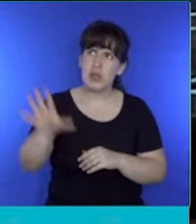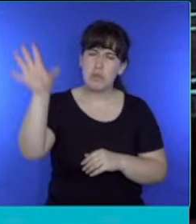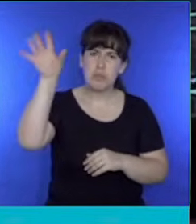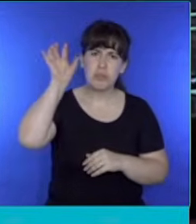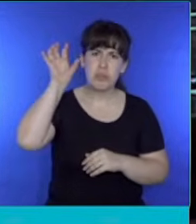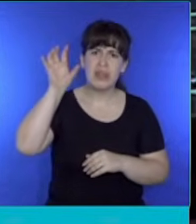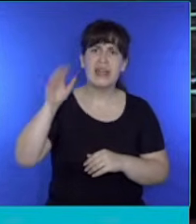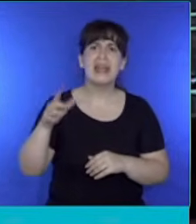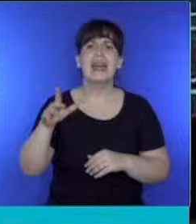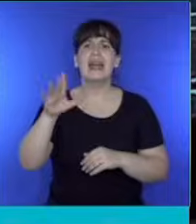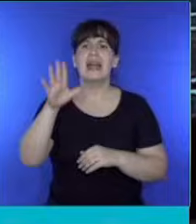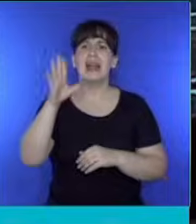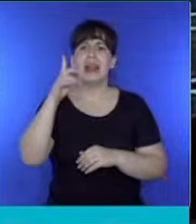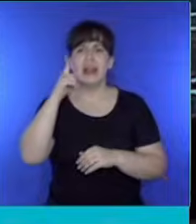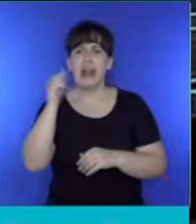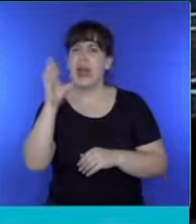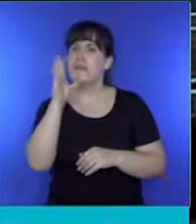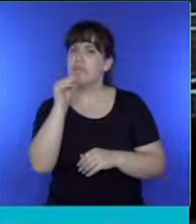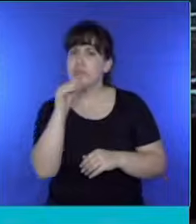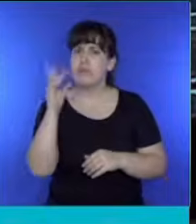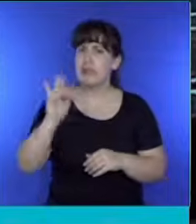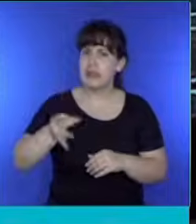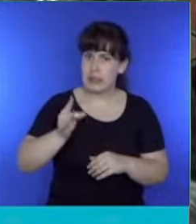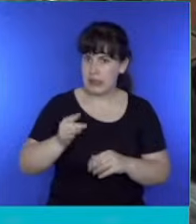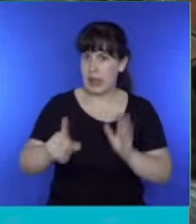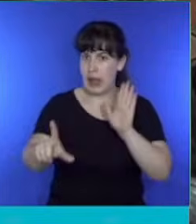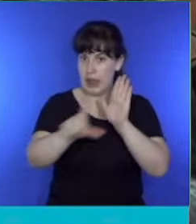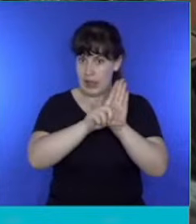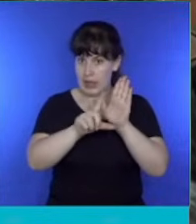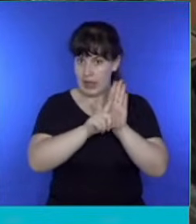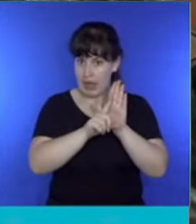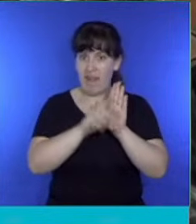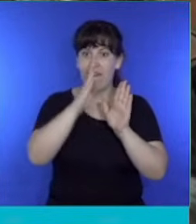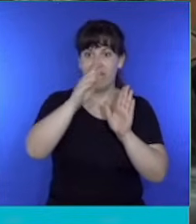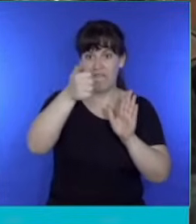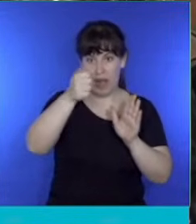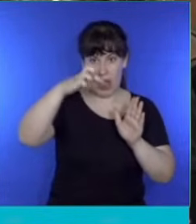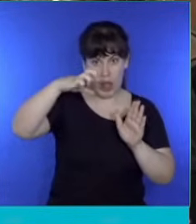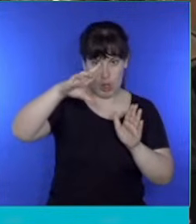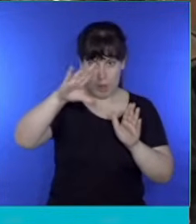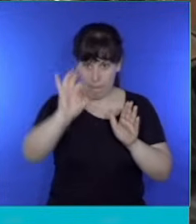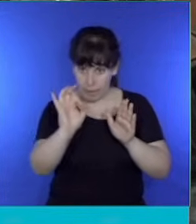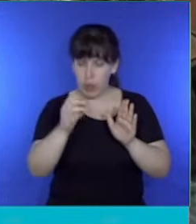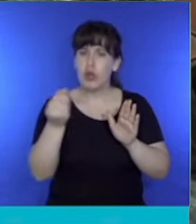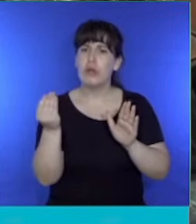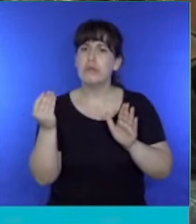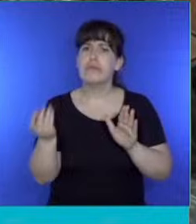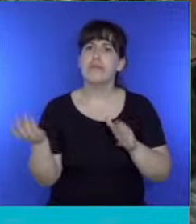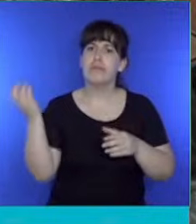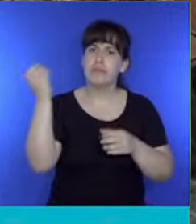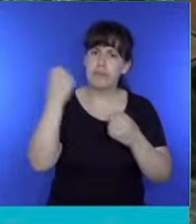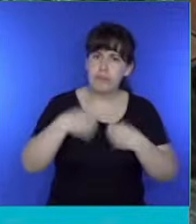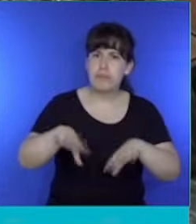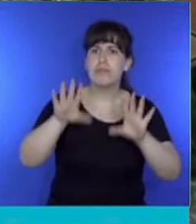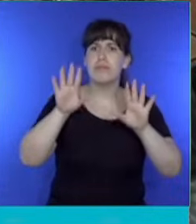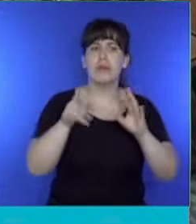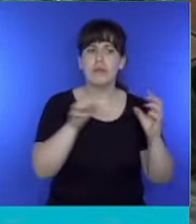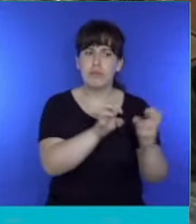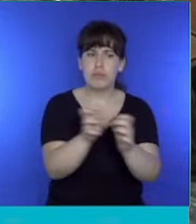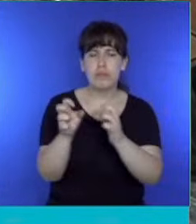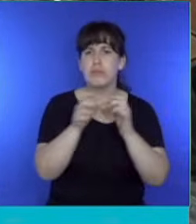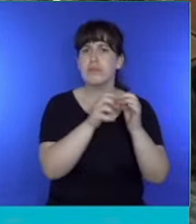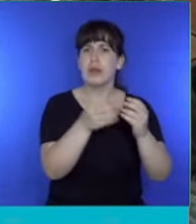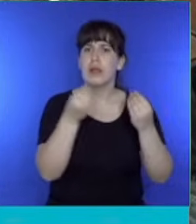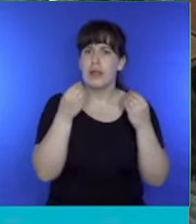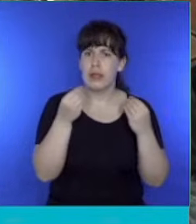el 14 de diciembre esta ley de Vapro entró para ser tratada con o sin despacho